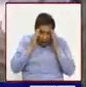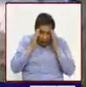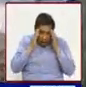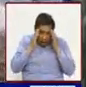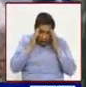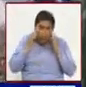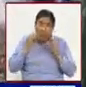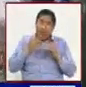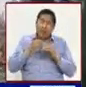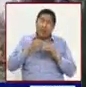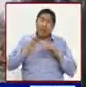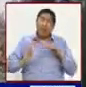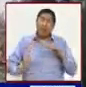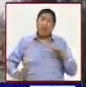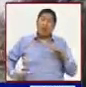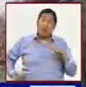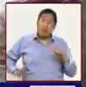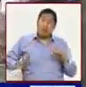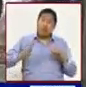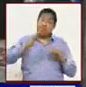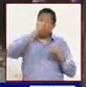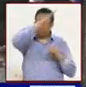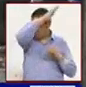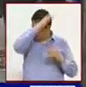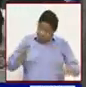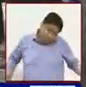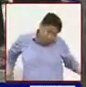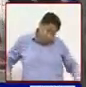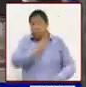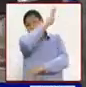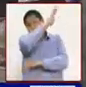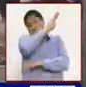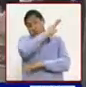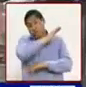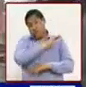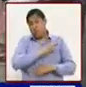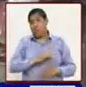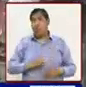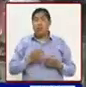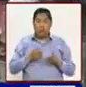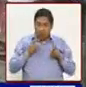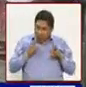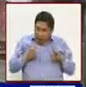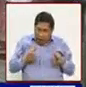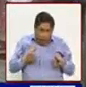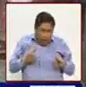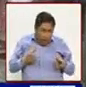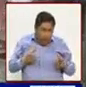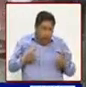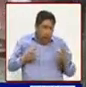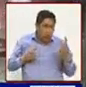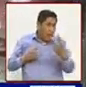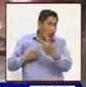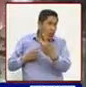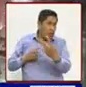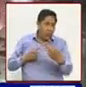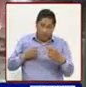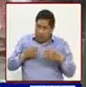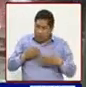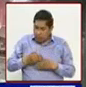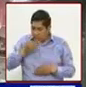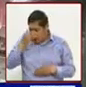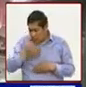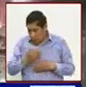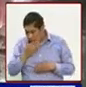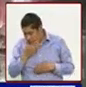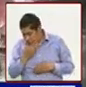vino desde abajo, toda la llena cocha, con una velocidad increíble. Cuando yo vi que las señoras pasaron, yo estaba en la ventana